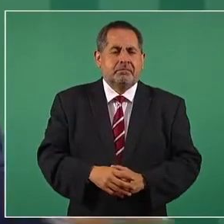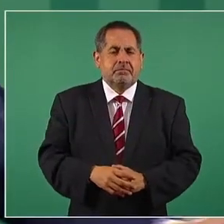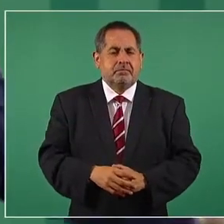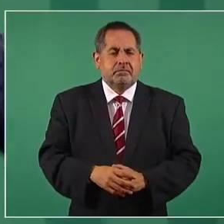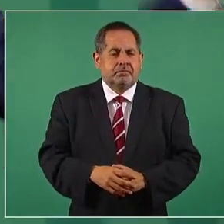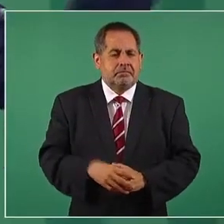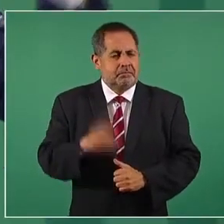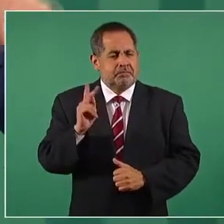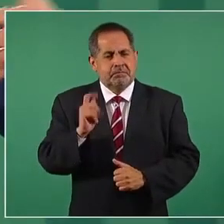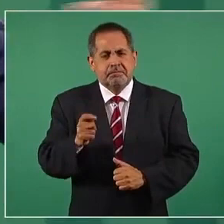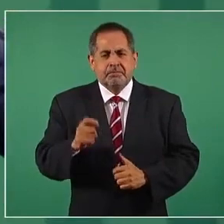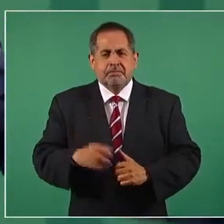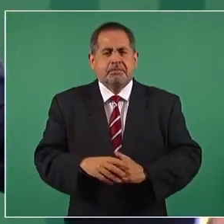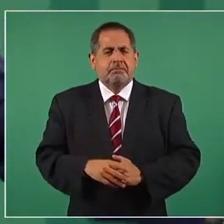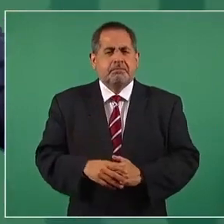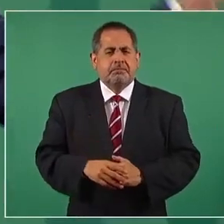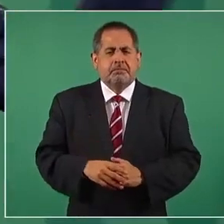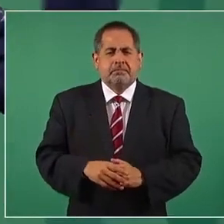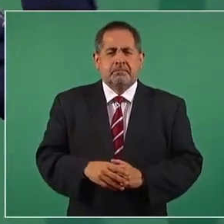pero que también.